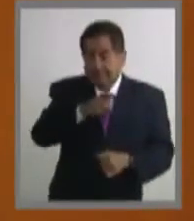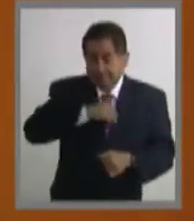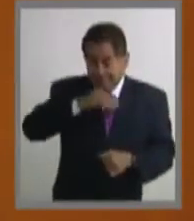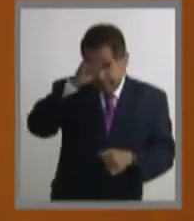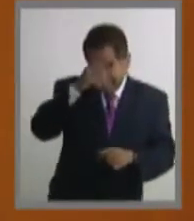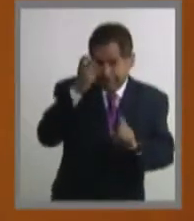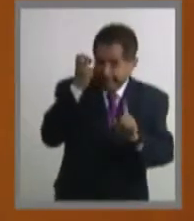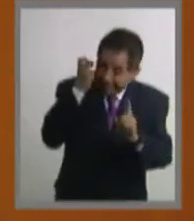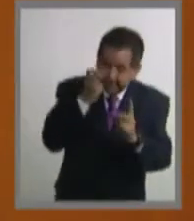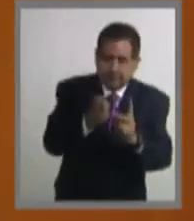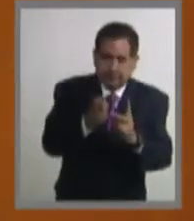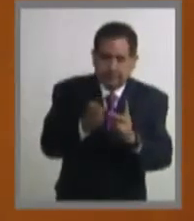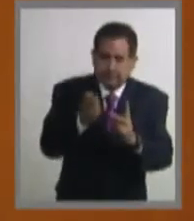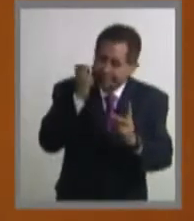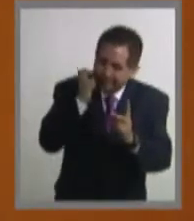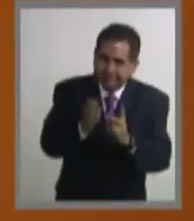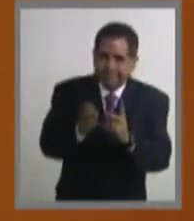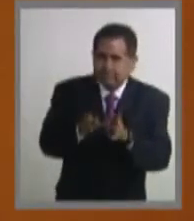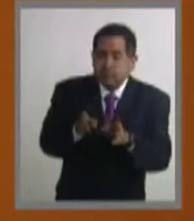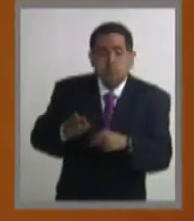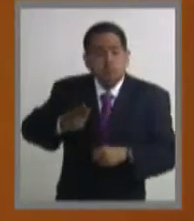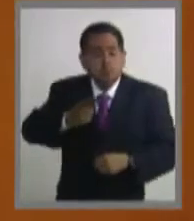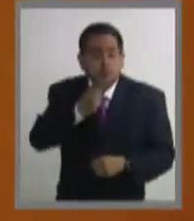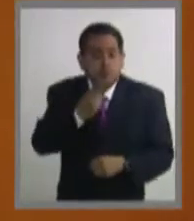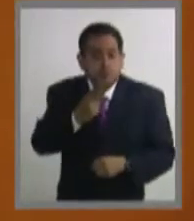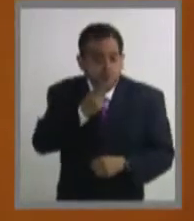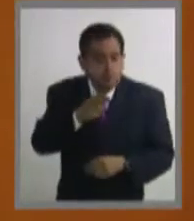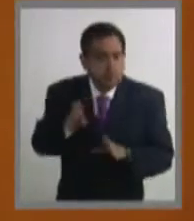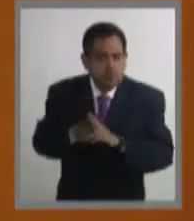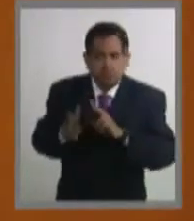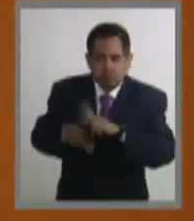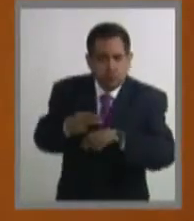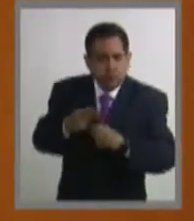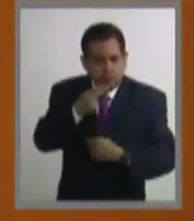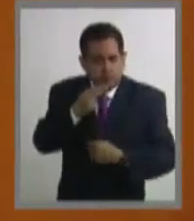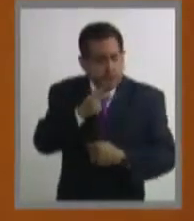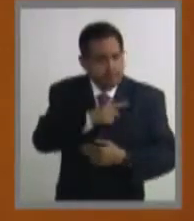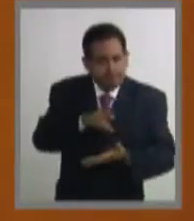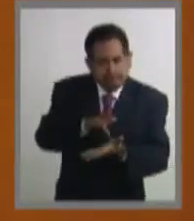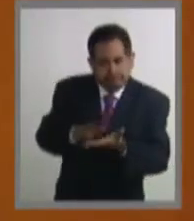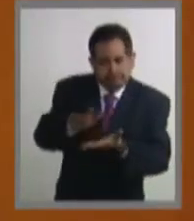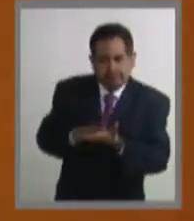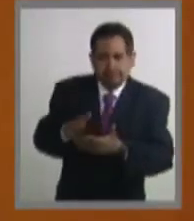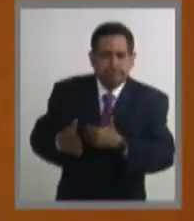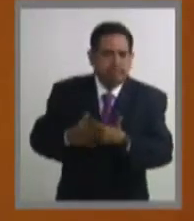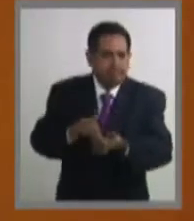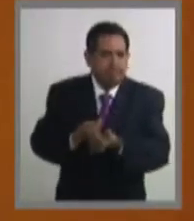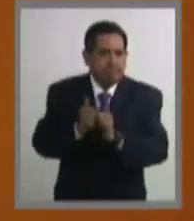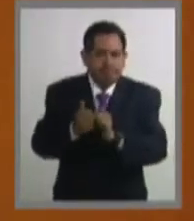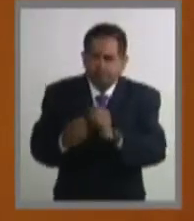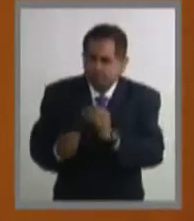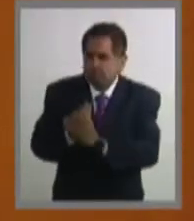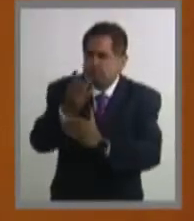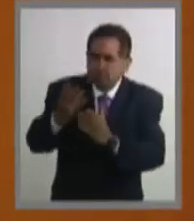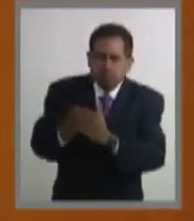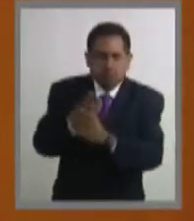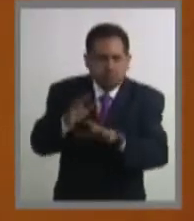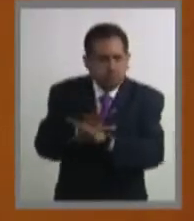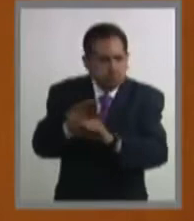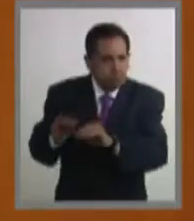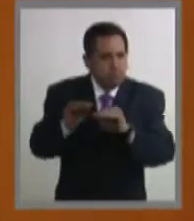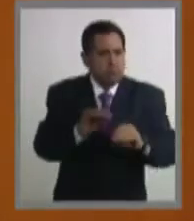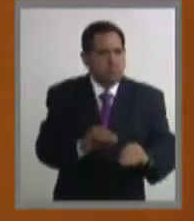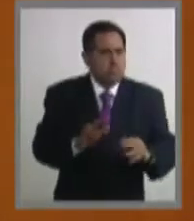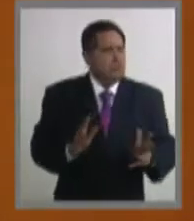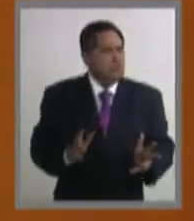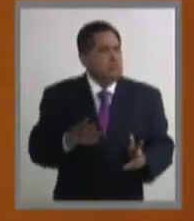cuenta este tema porque tendrá que ayudarlos a procesar innovación de tal manera